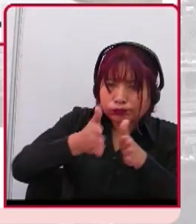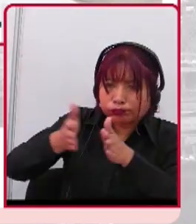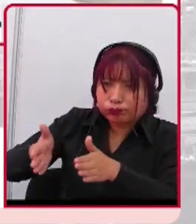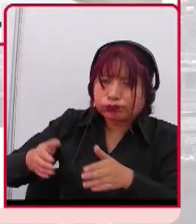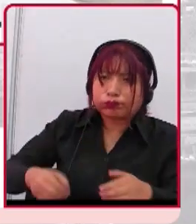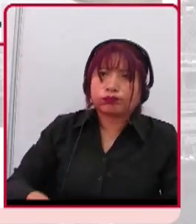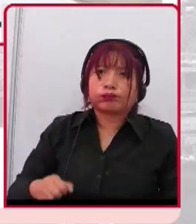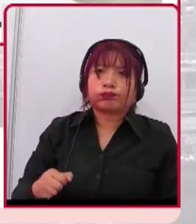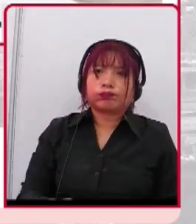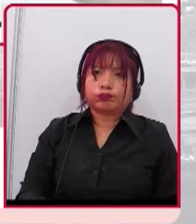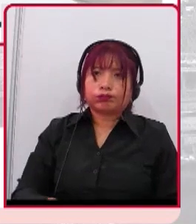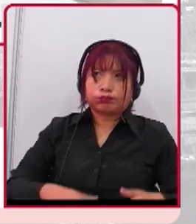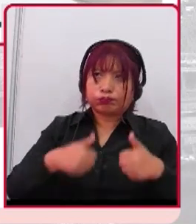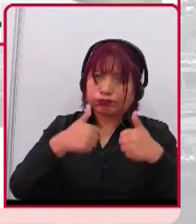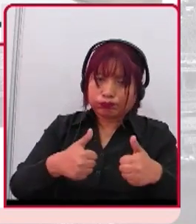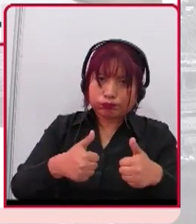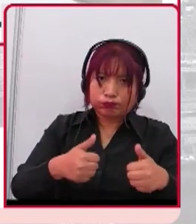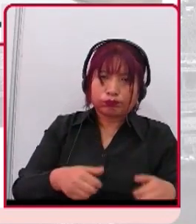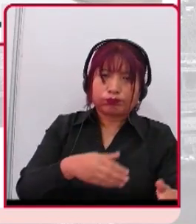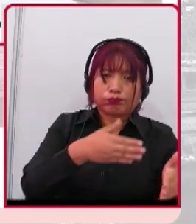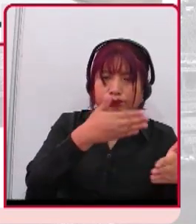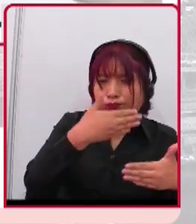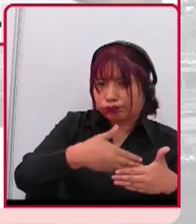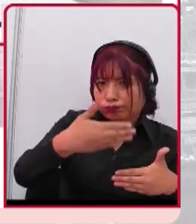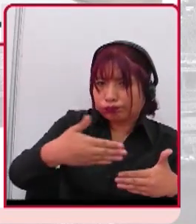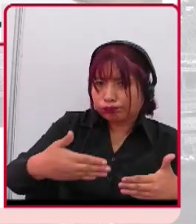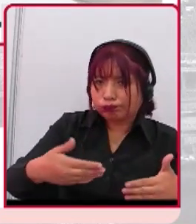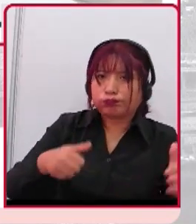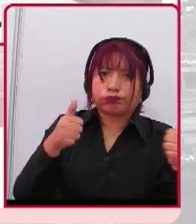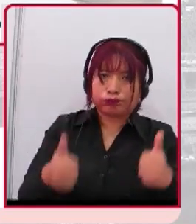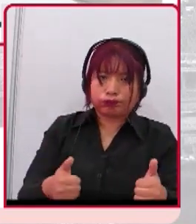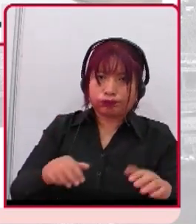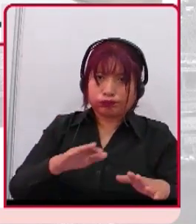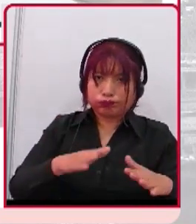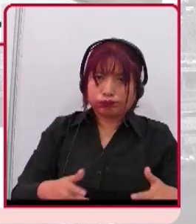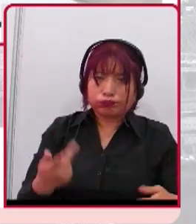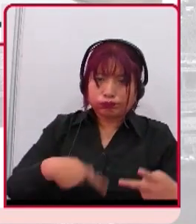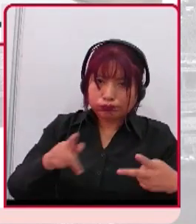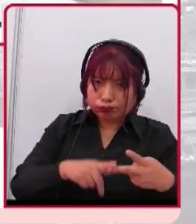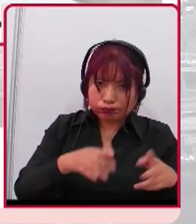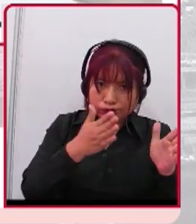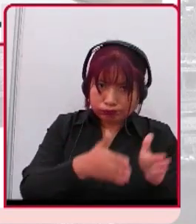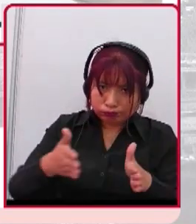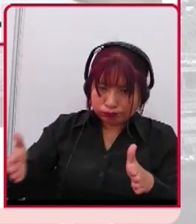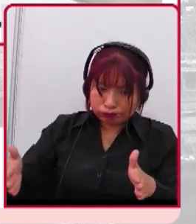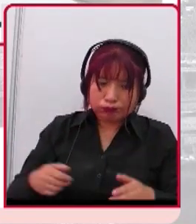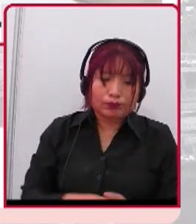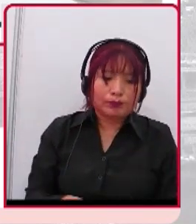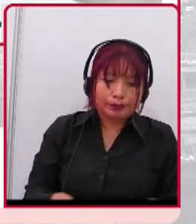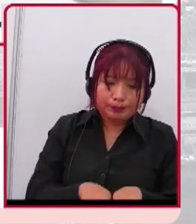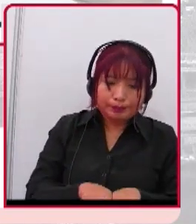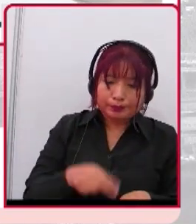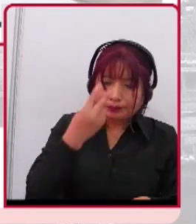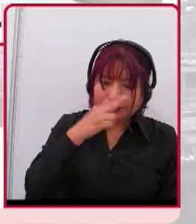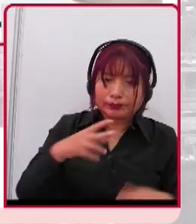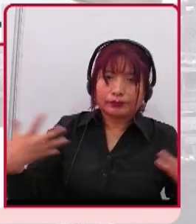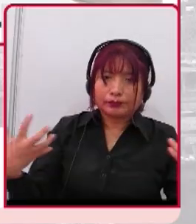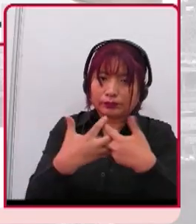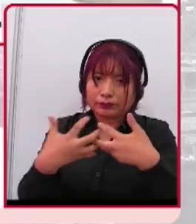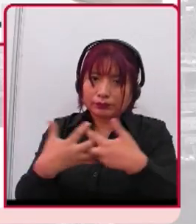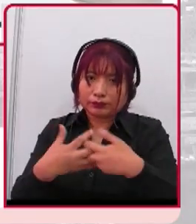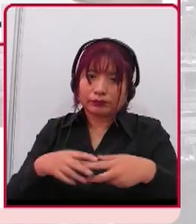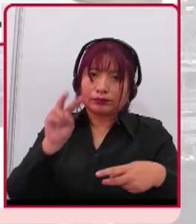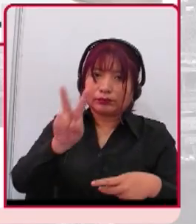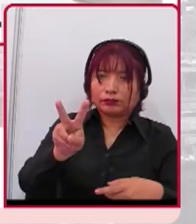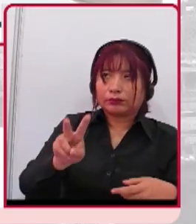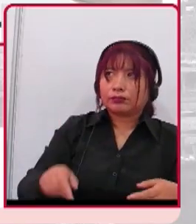calidad. En este caso, hemos utilizado esta herramienta Lean Six Sigma porque vimos conveniente de poder integrarlas y se